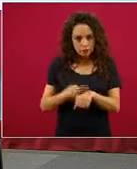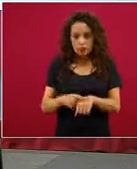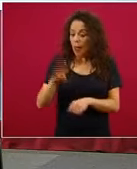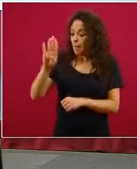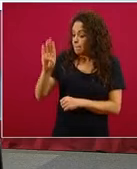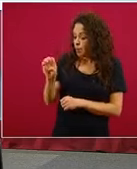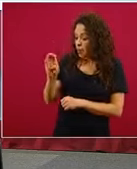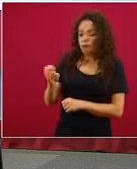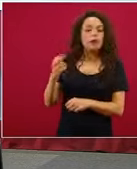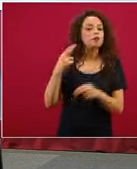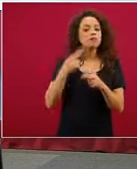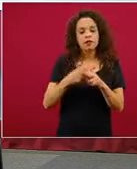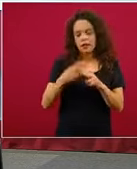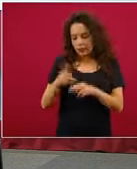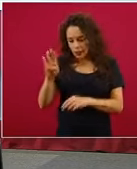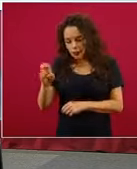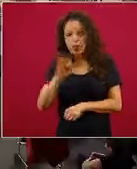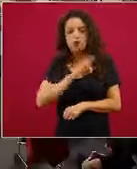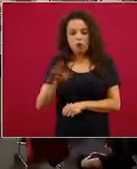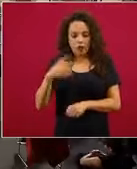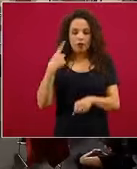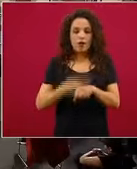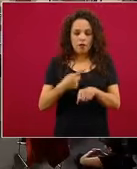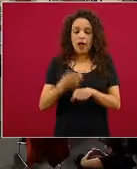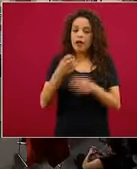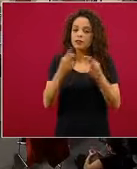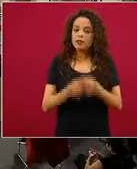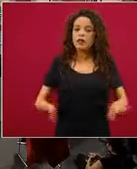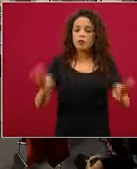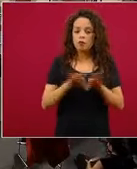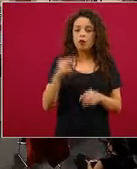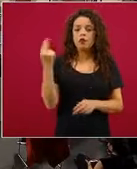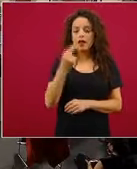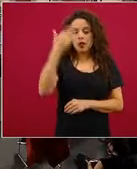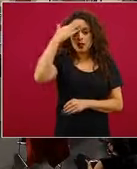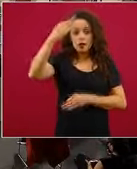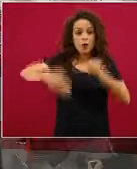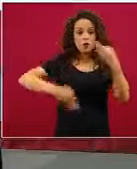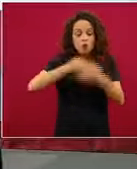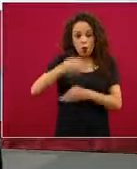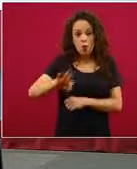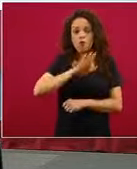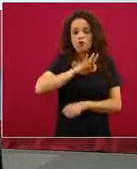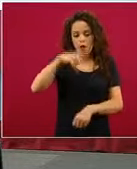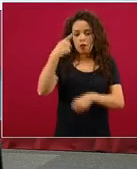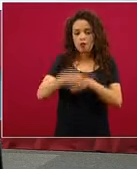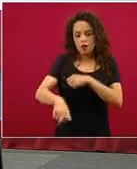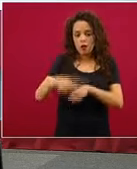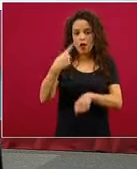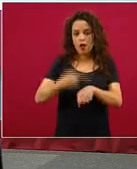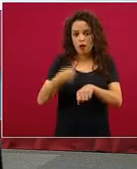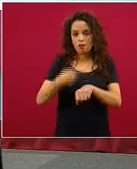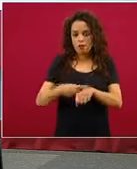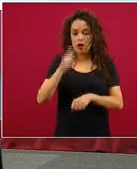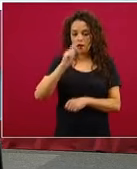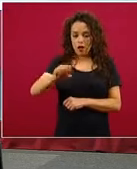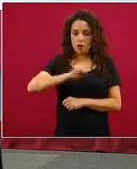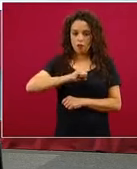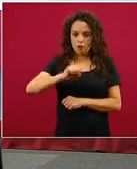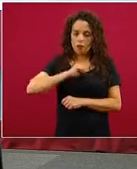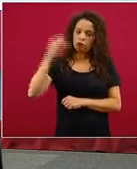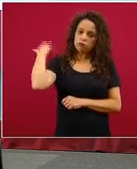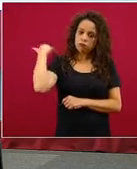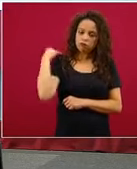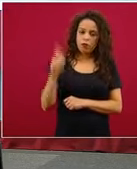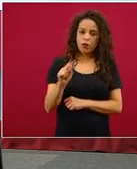enfermar. Entonces es muy importante que sepamos que todos estamos en riesgo de enfermar de tuberculosis. Algo importante